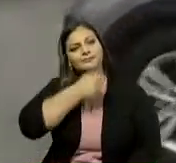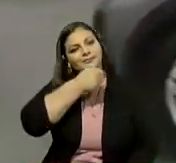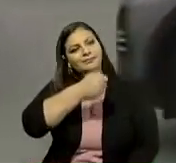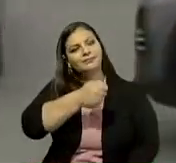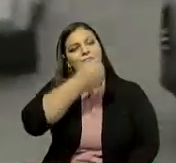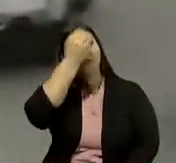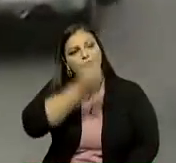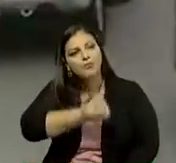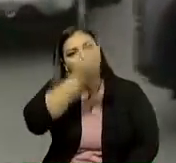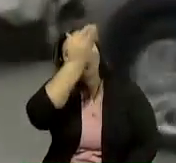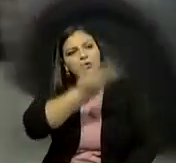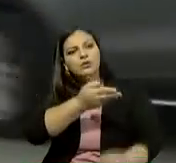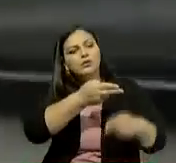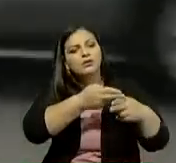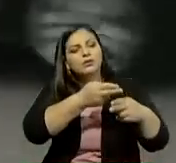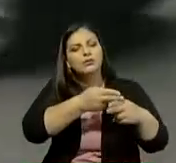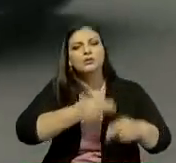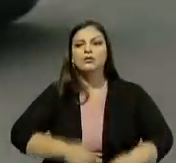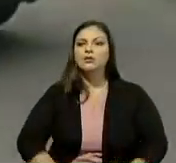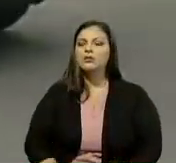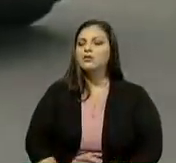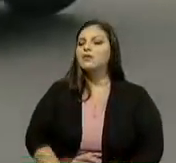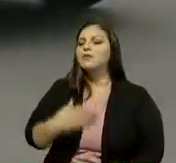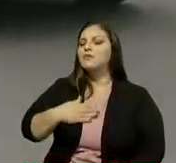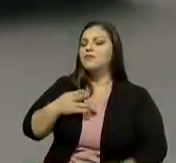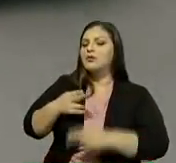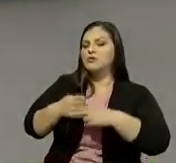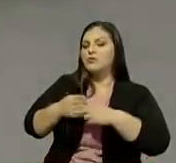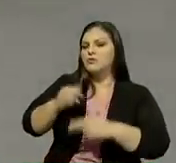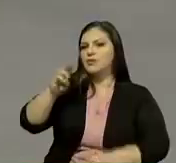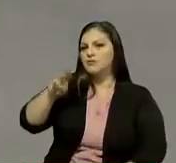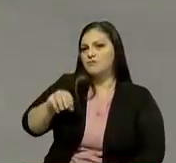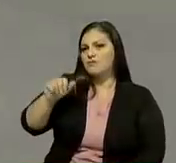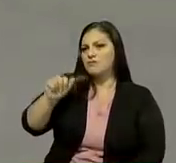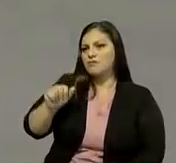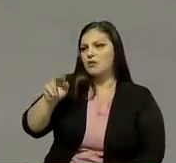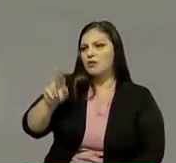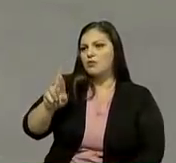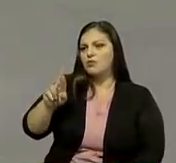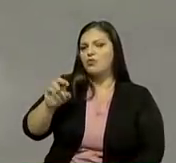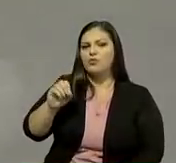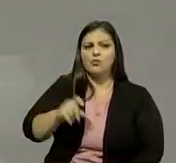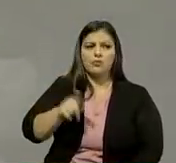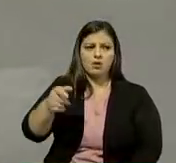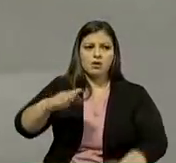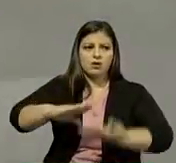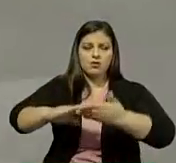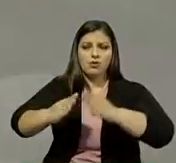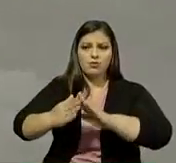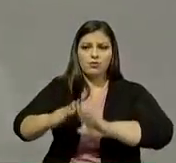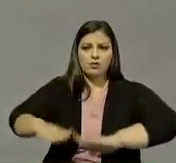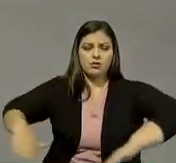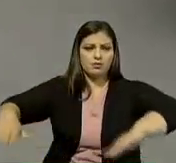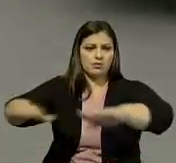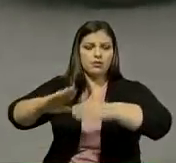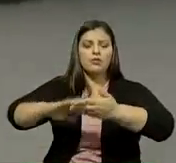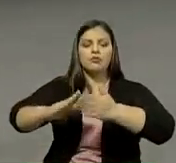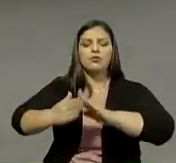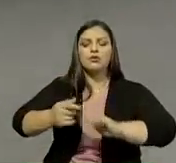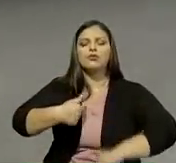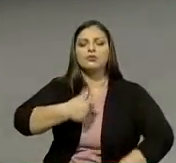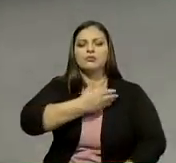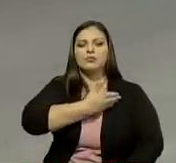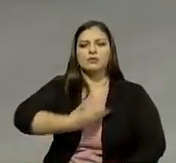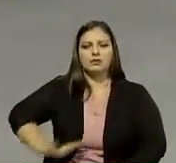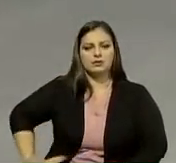recuerda su nombre buenos días señor periodista yo soy mauro vigliano soy el presidente de la comunidad santa maría de las lomas venimos